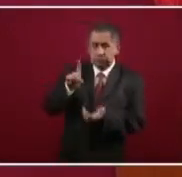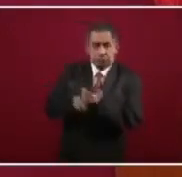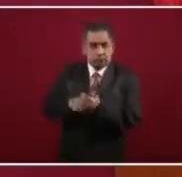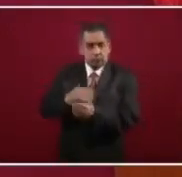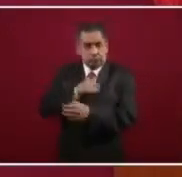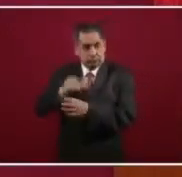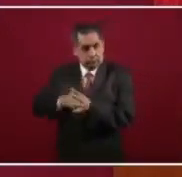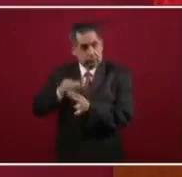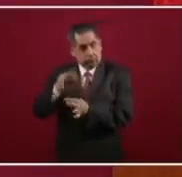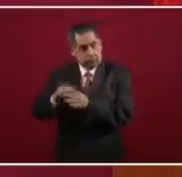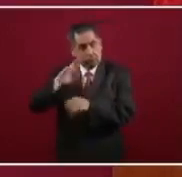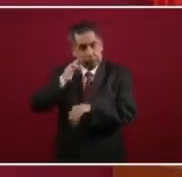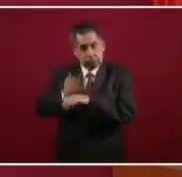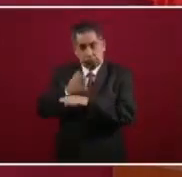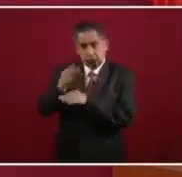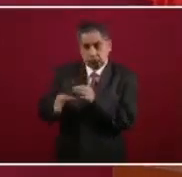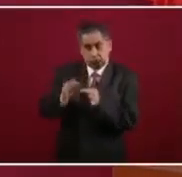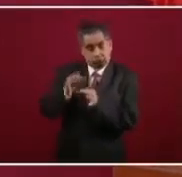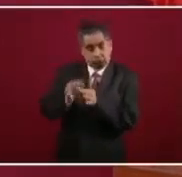responsabilidad